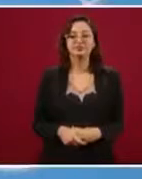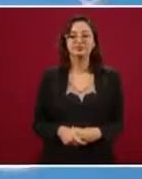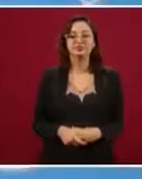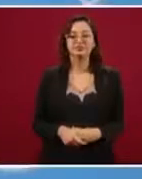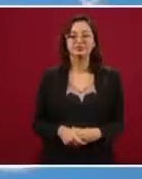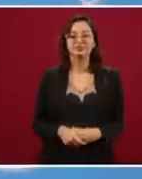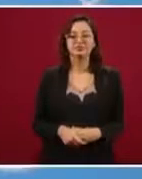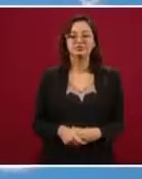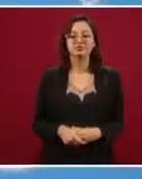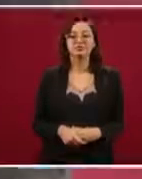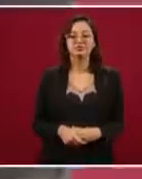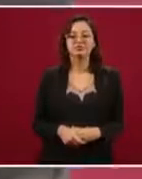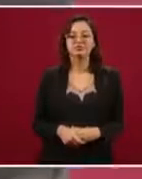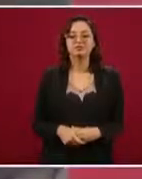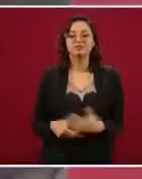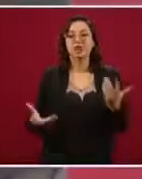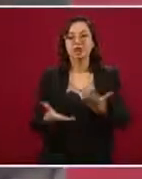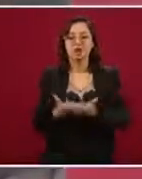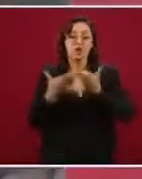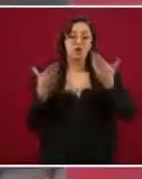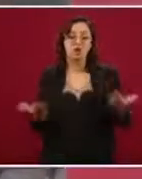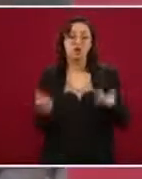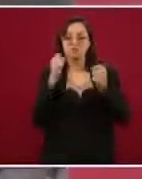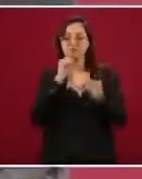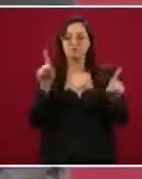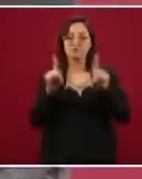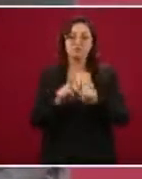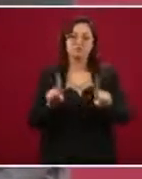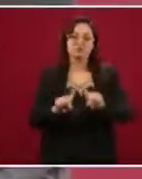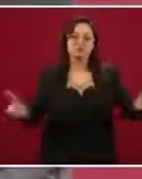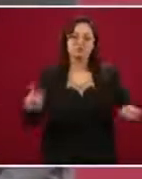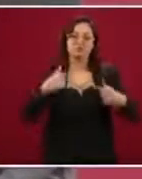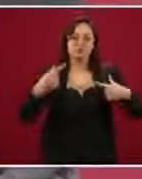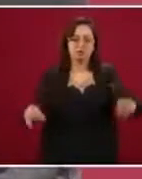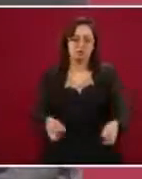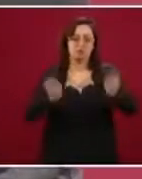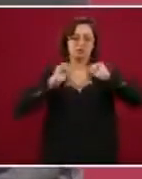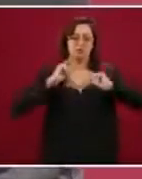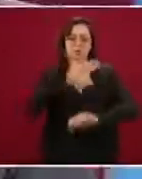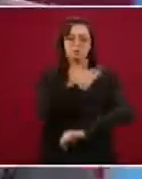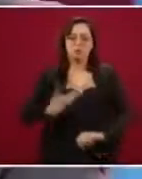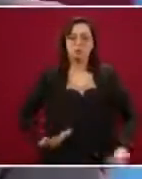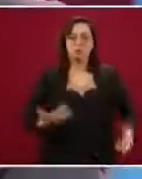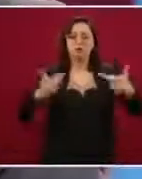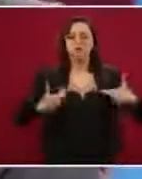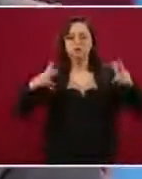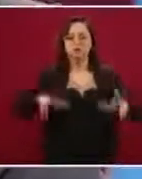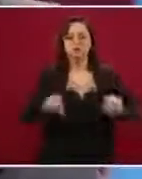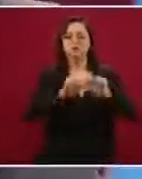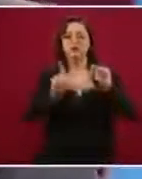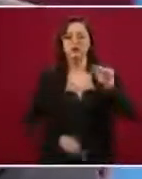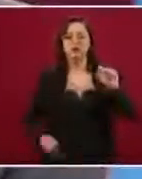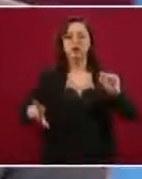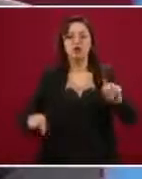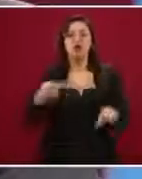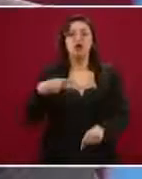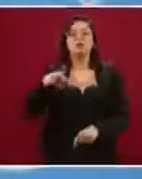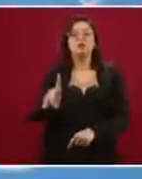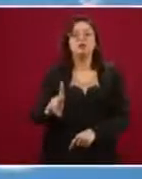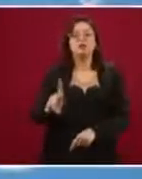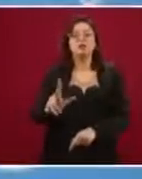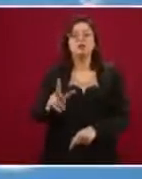por la investidura, por lo que represento, pero en la lucha